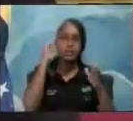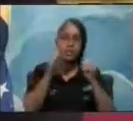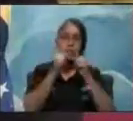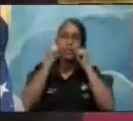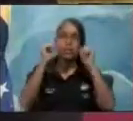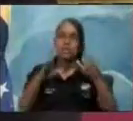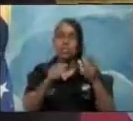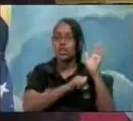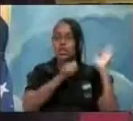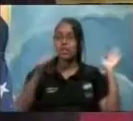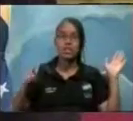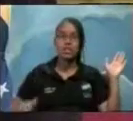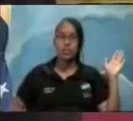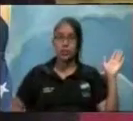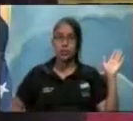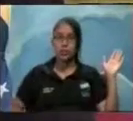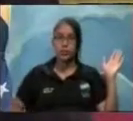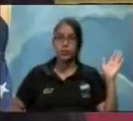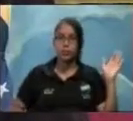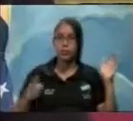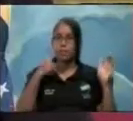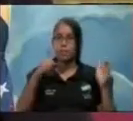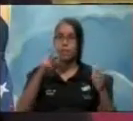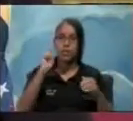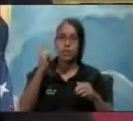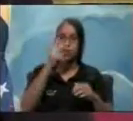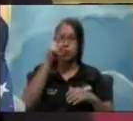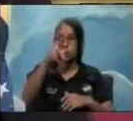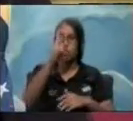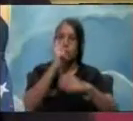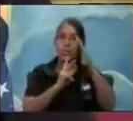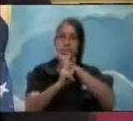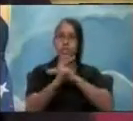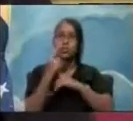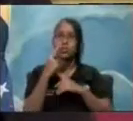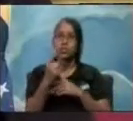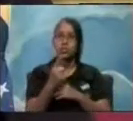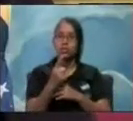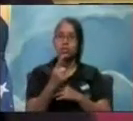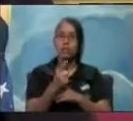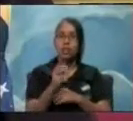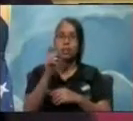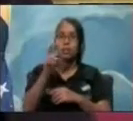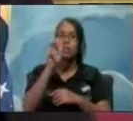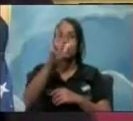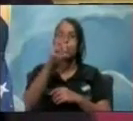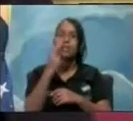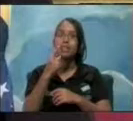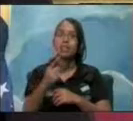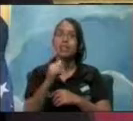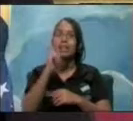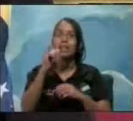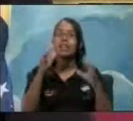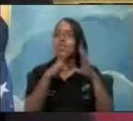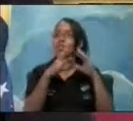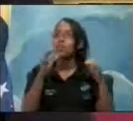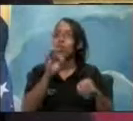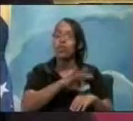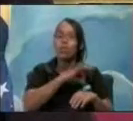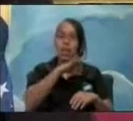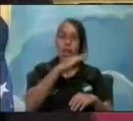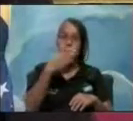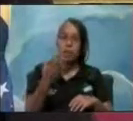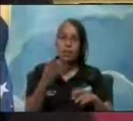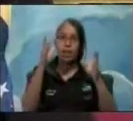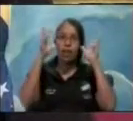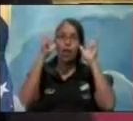del Señor. Dice el segundo versículo, el 23, dice: y toda alma que